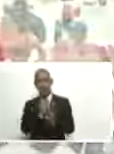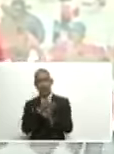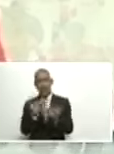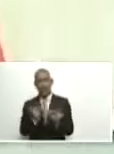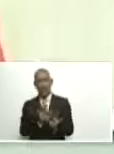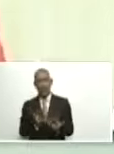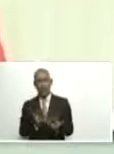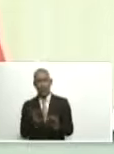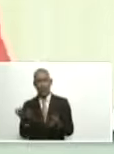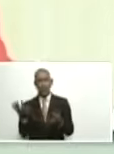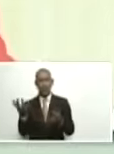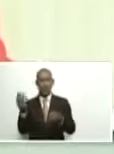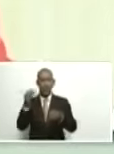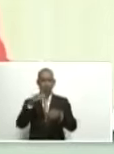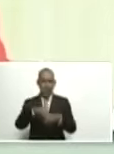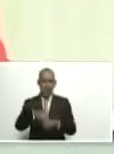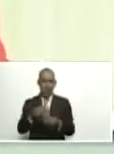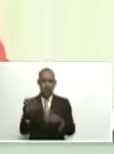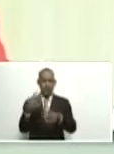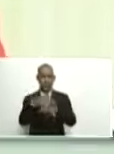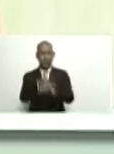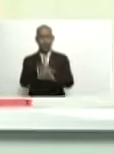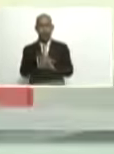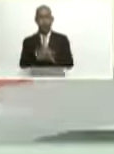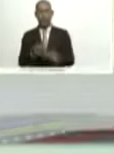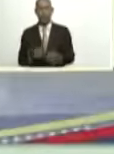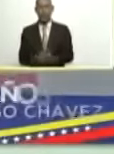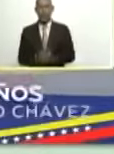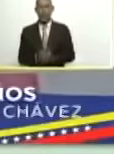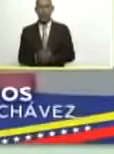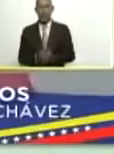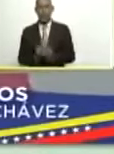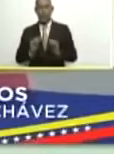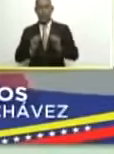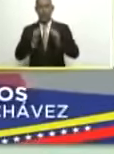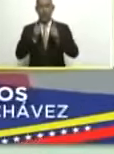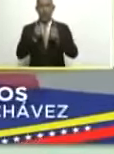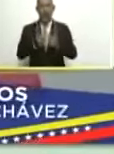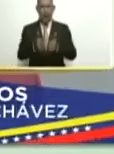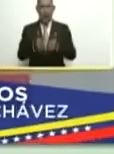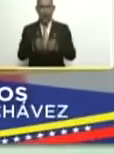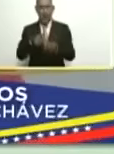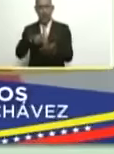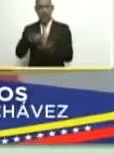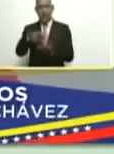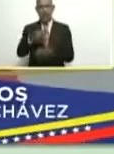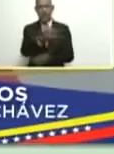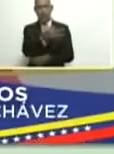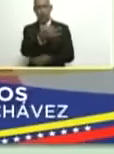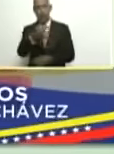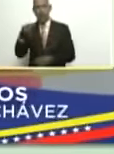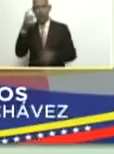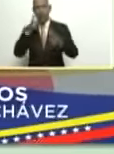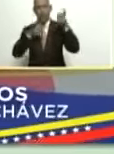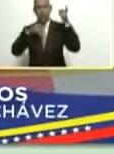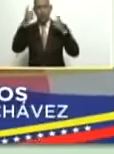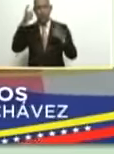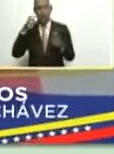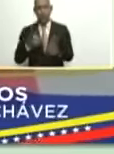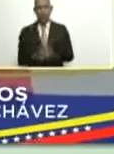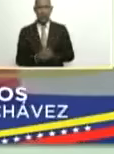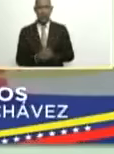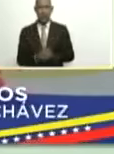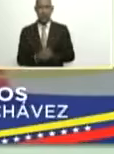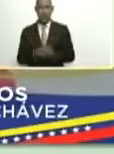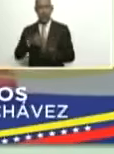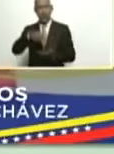que integrados nos llevan por el camino correcto, por el camino de Chávez,